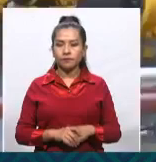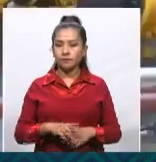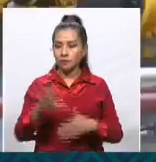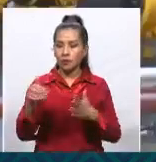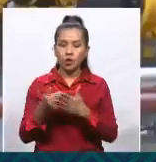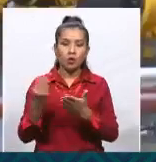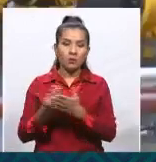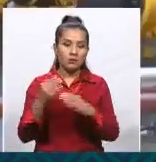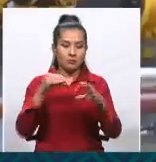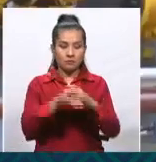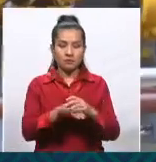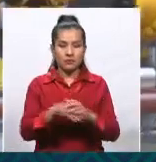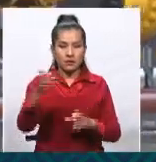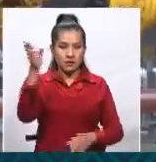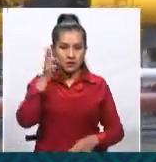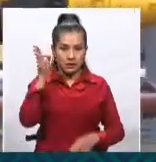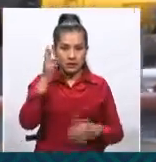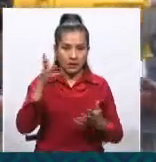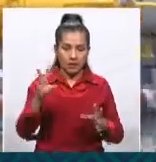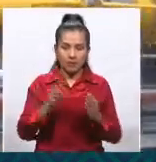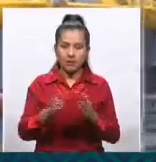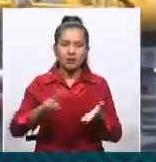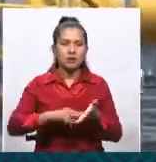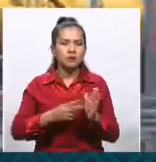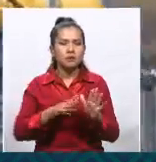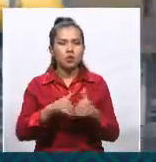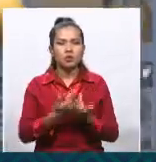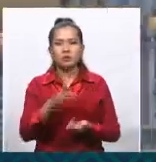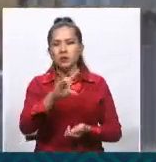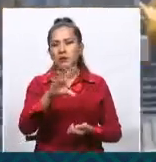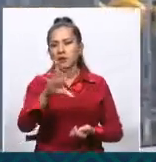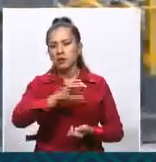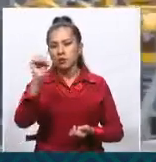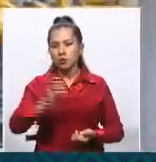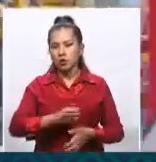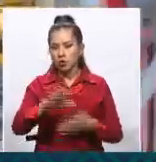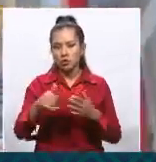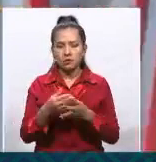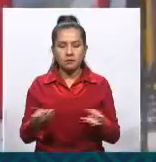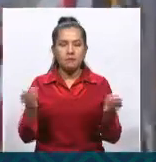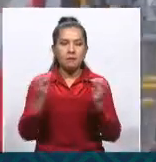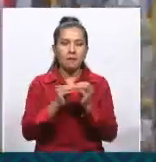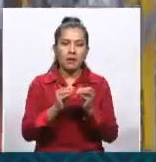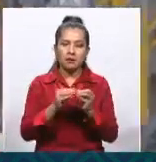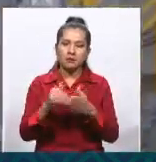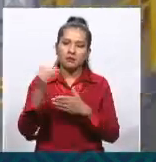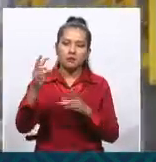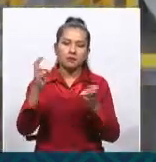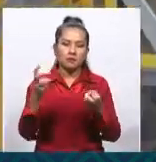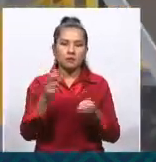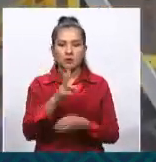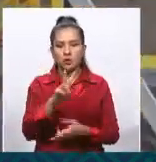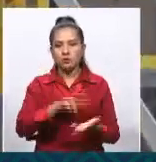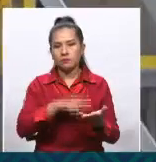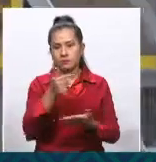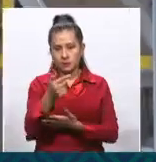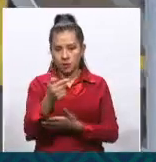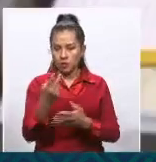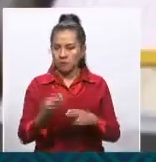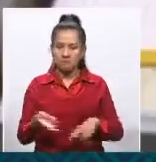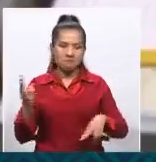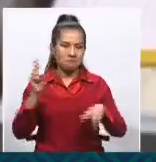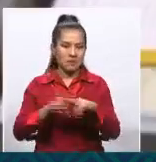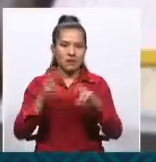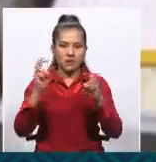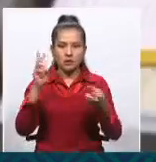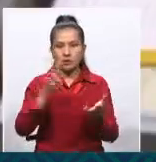Ingresos por renta petrolera que llegan a representar un 75% más respecto al 2021 y muchísimo mayor a la gestión